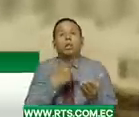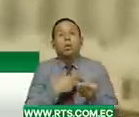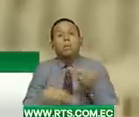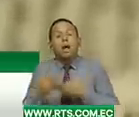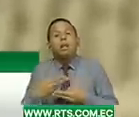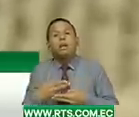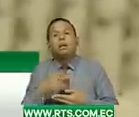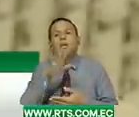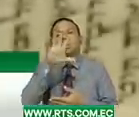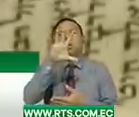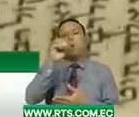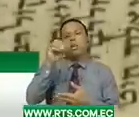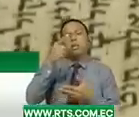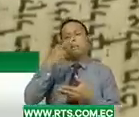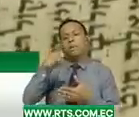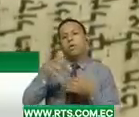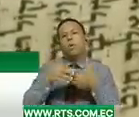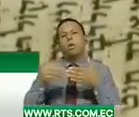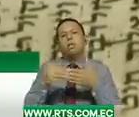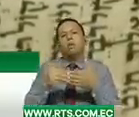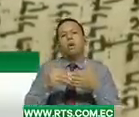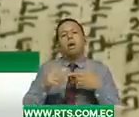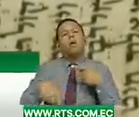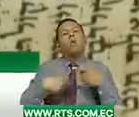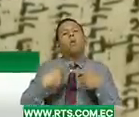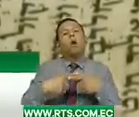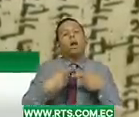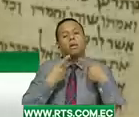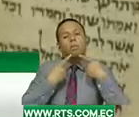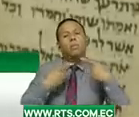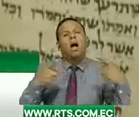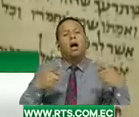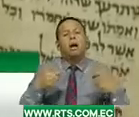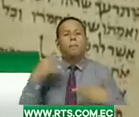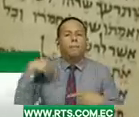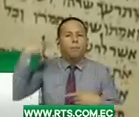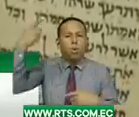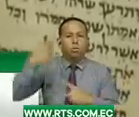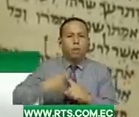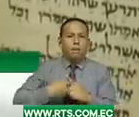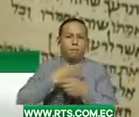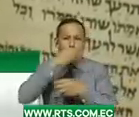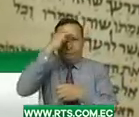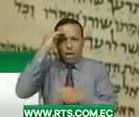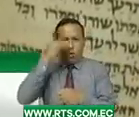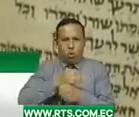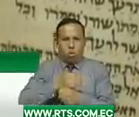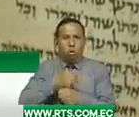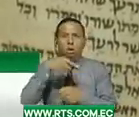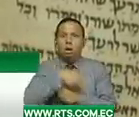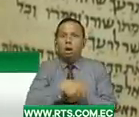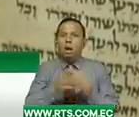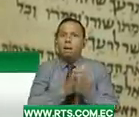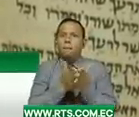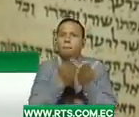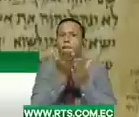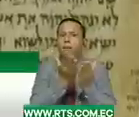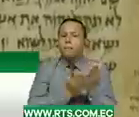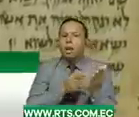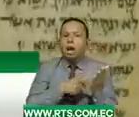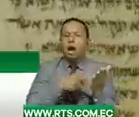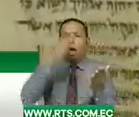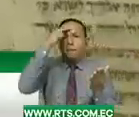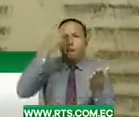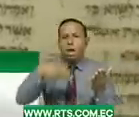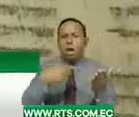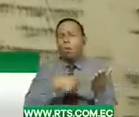$50 millones. La subasta se efectuará el próximo mes de mayo. Se trata de la Biblia hebrea más completa y uno de los manuscritos